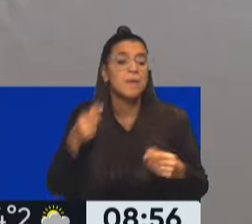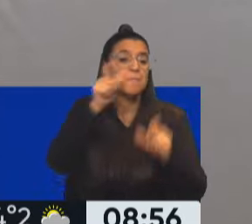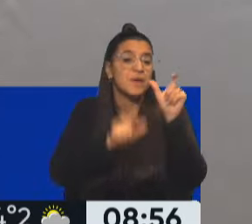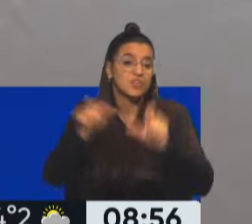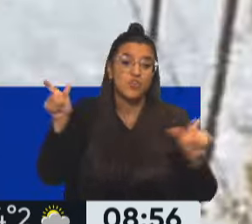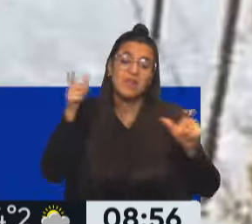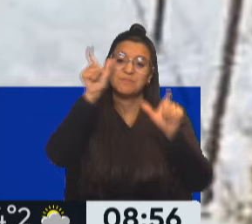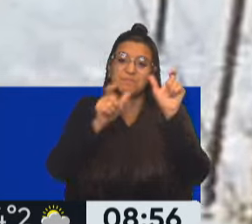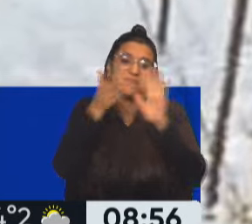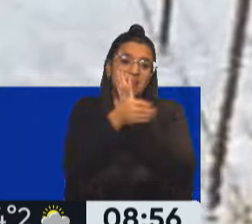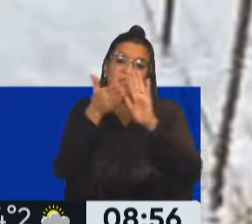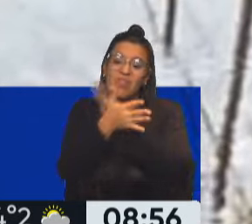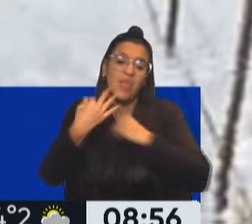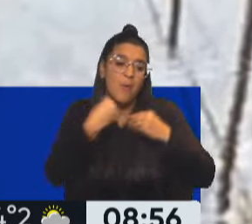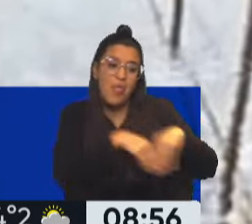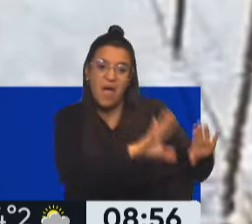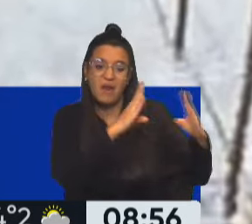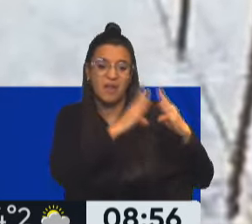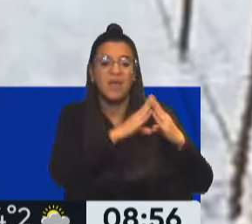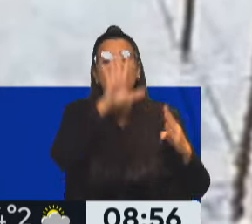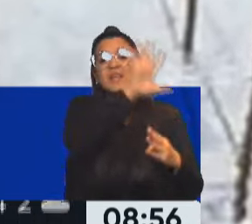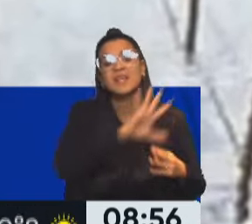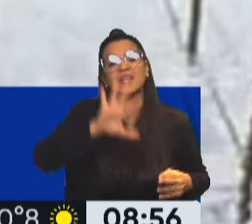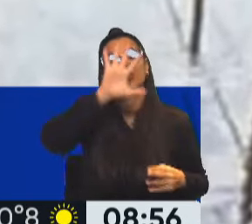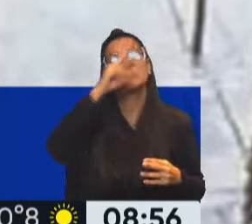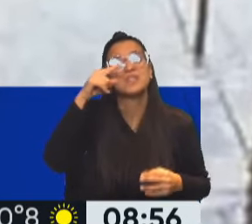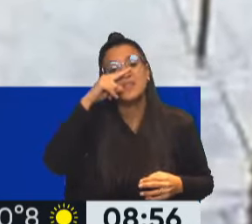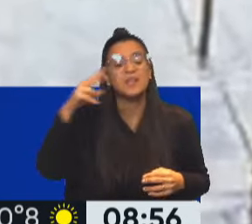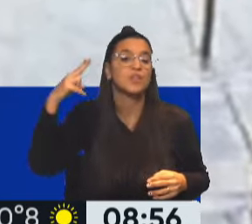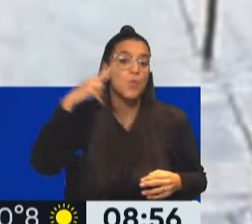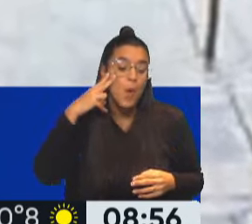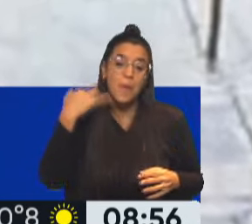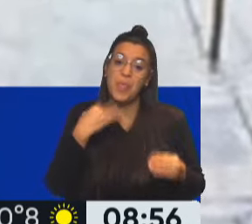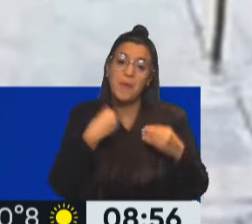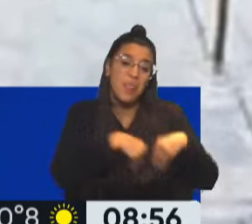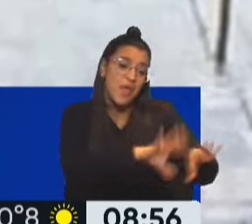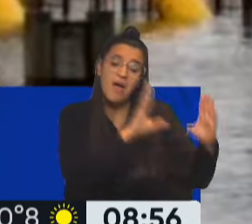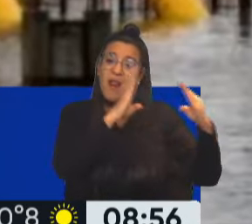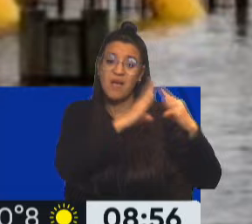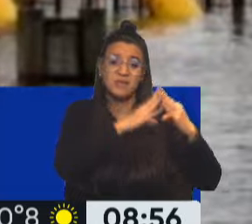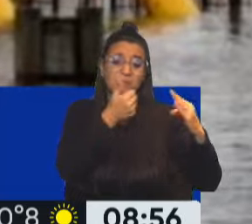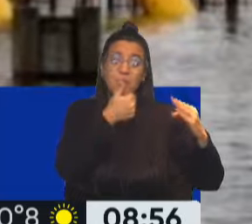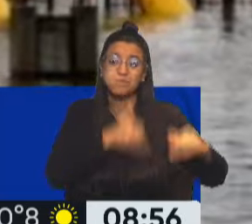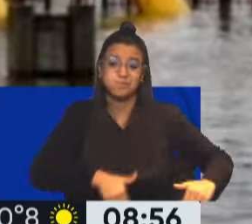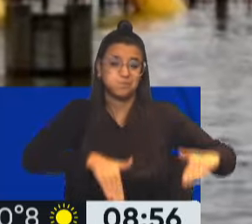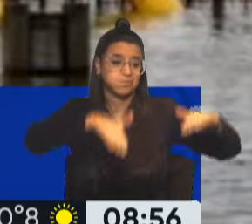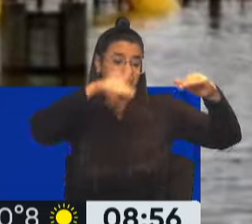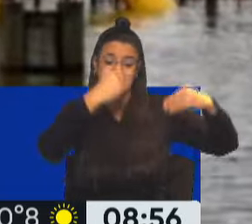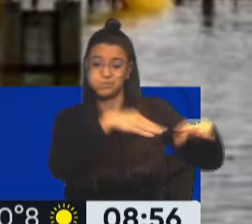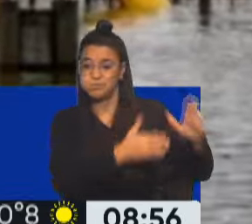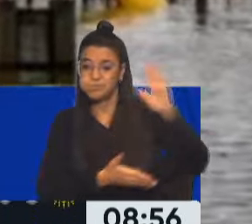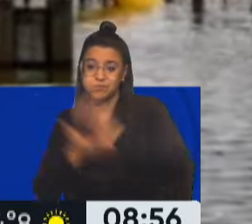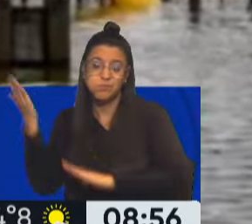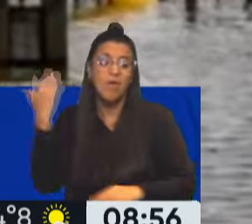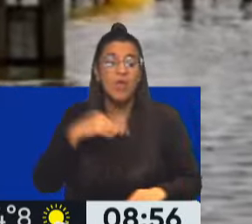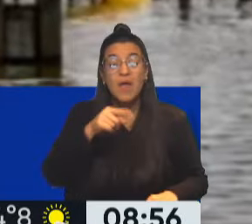personas evacuadas. Ellas son las víctimas. 579 debieron abandonar sus casas por la crecida del río Uruguay. En tanto, se espera